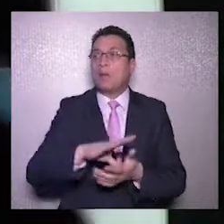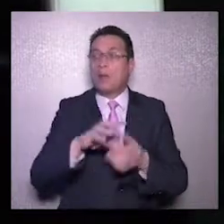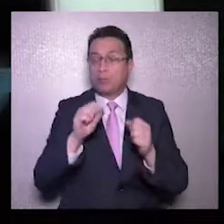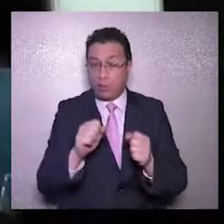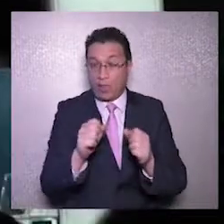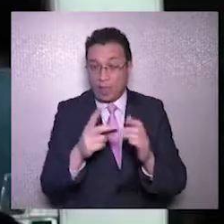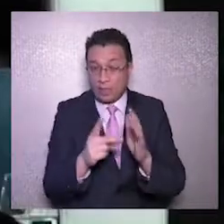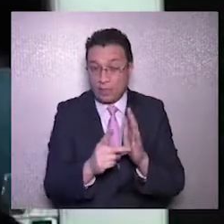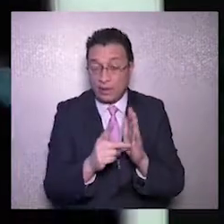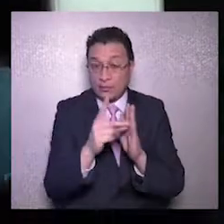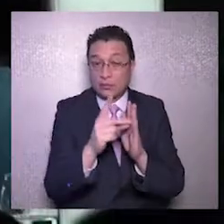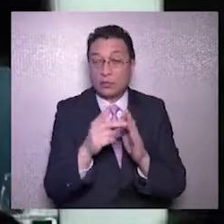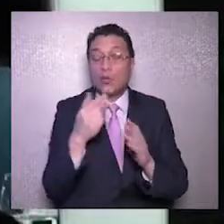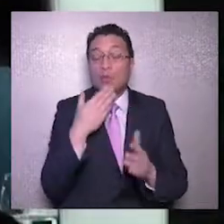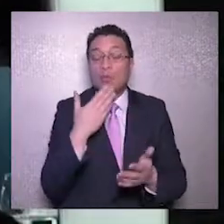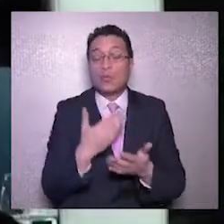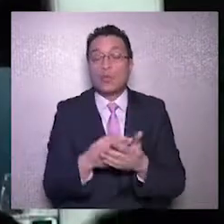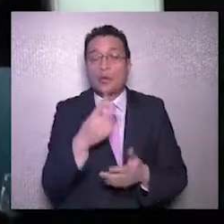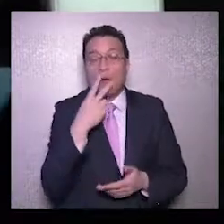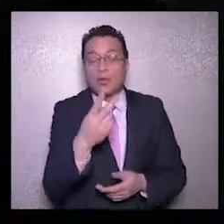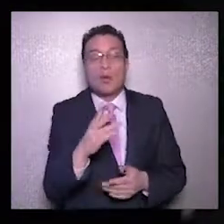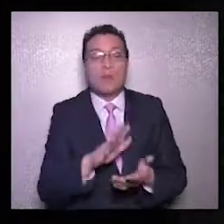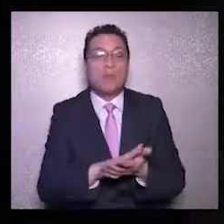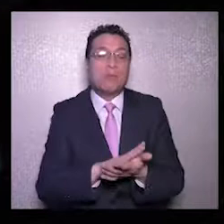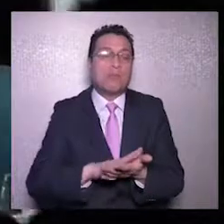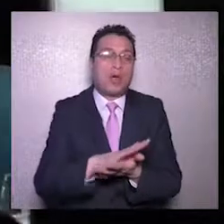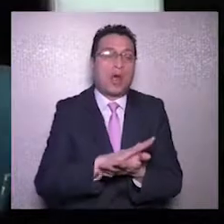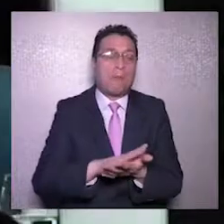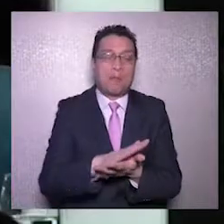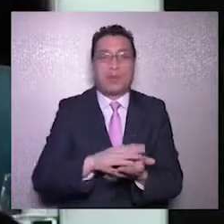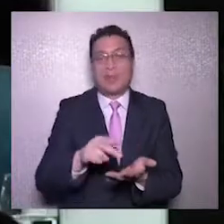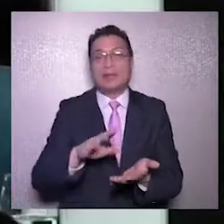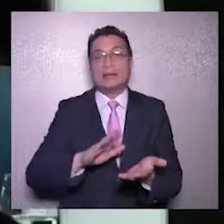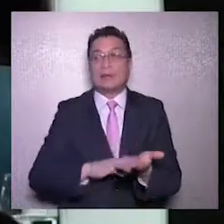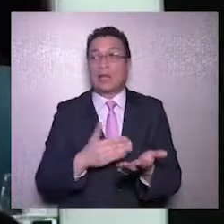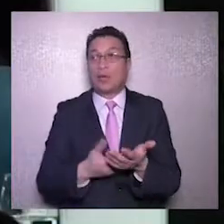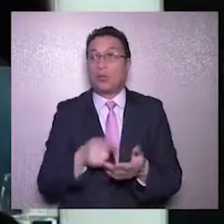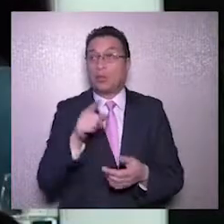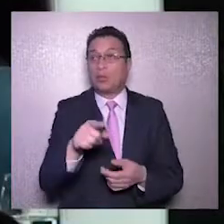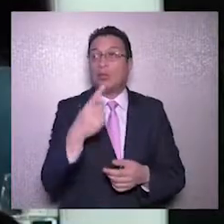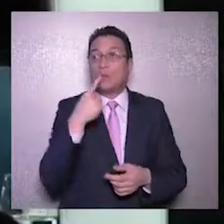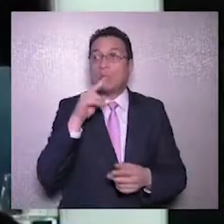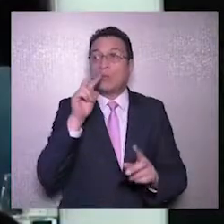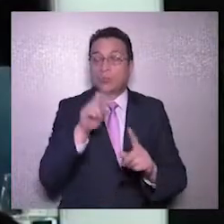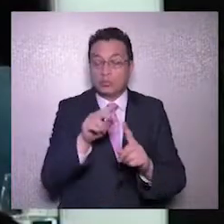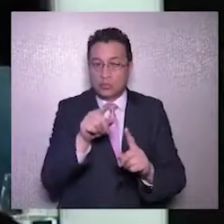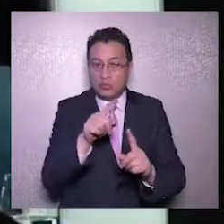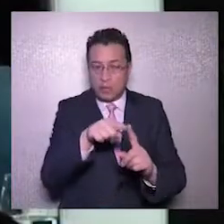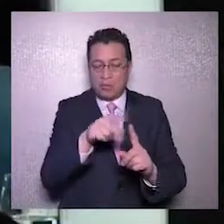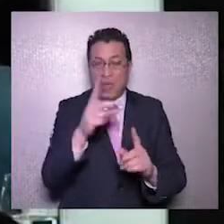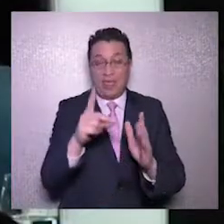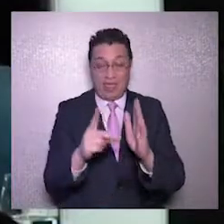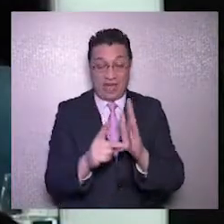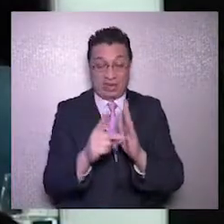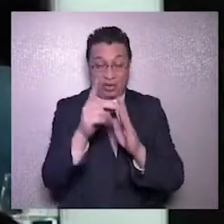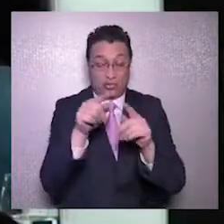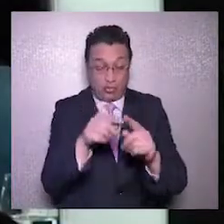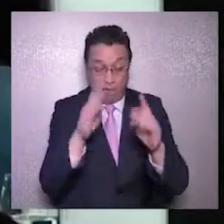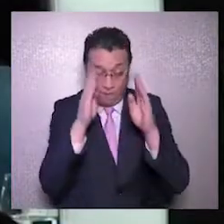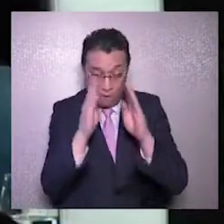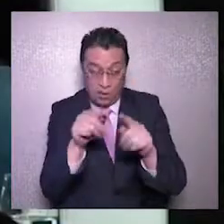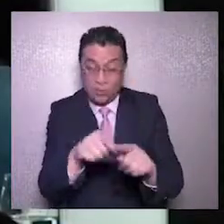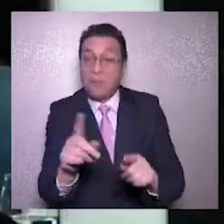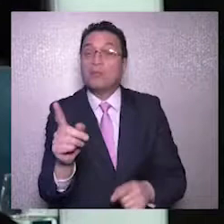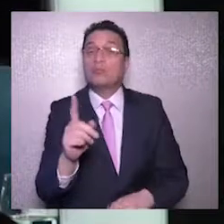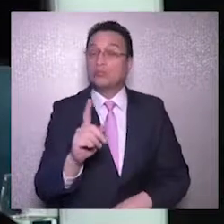desarrollar y cuando uno ve que, por ejemplo, salud en este momento no es un foco de desarrollo, y cuando quiero decir un foco de